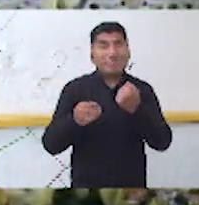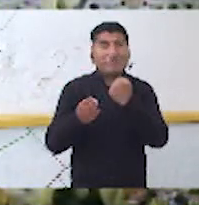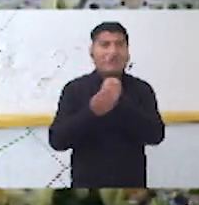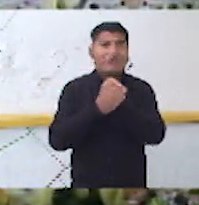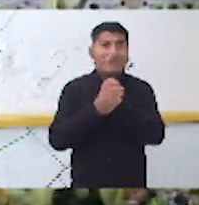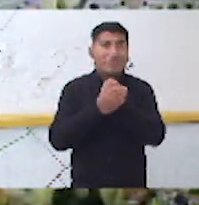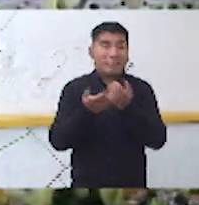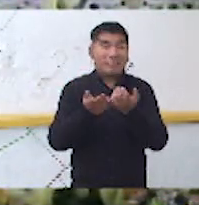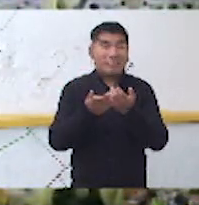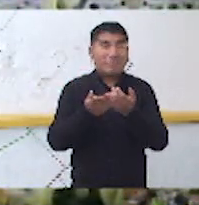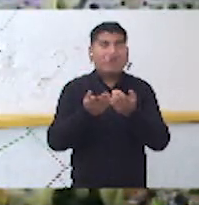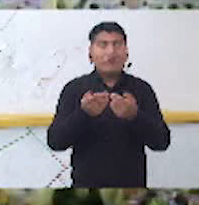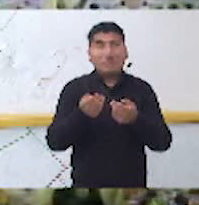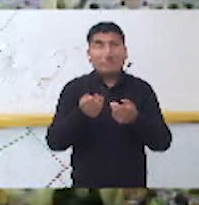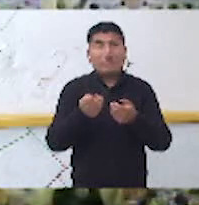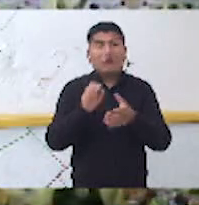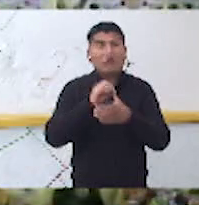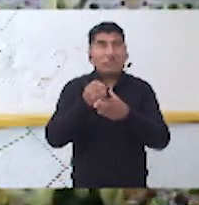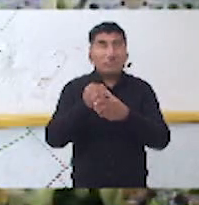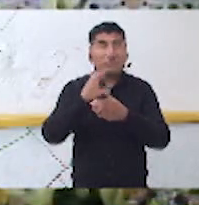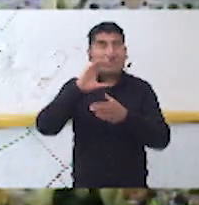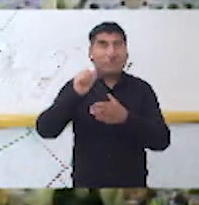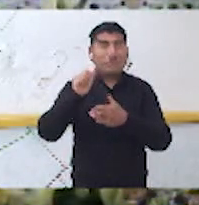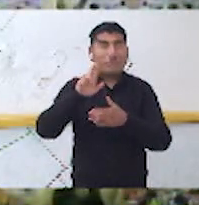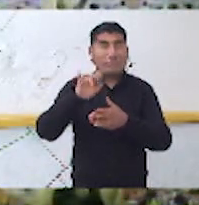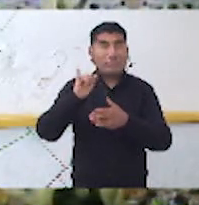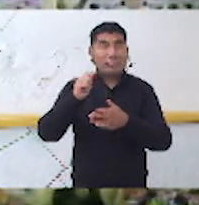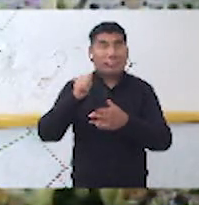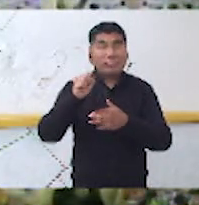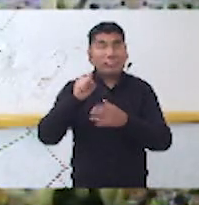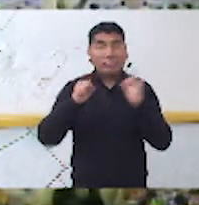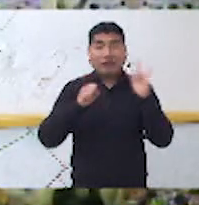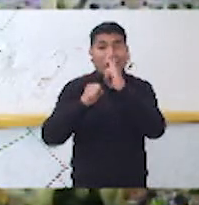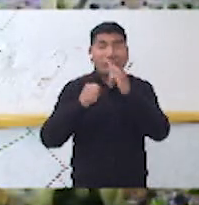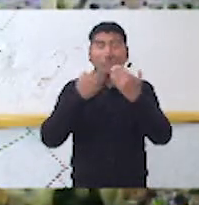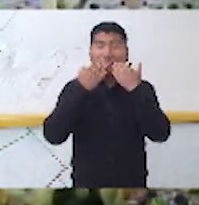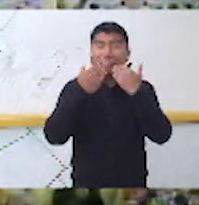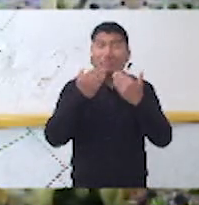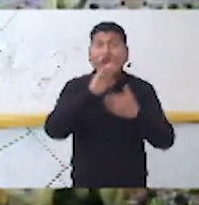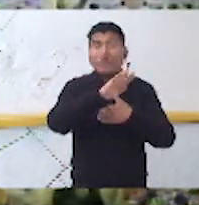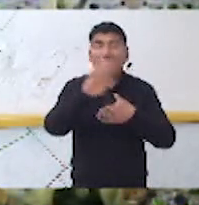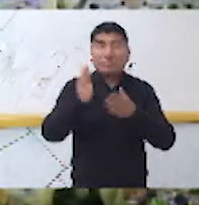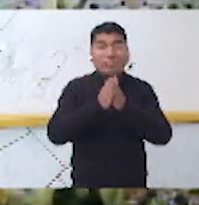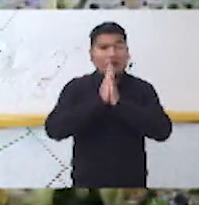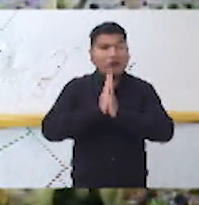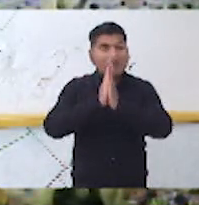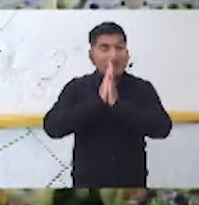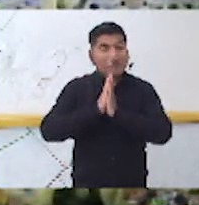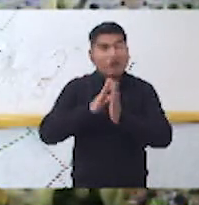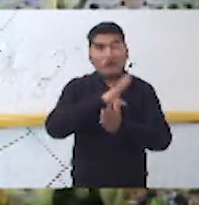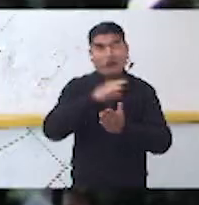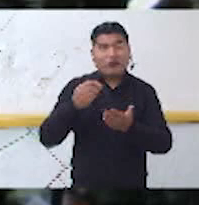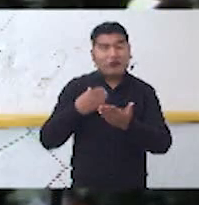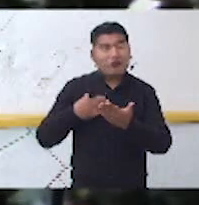o al Obispado o a la Cáritas del Alto. Gracias por sus oraciones y caridad.